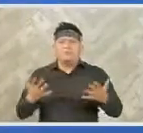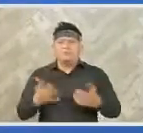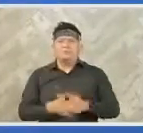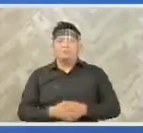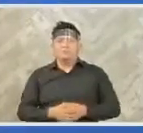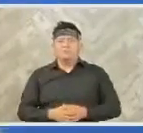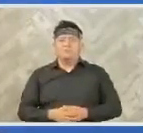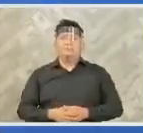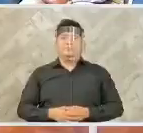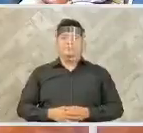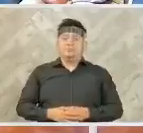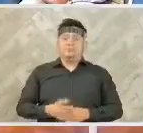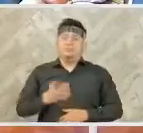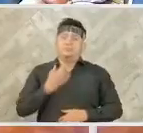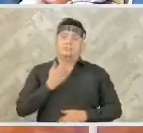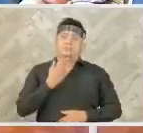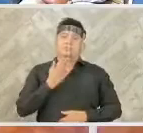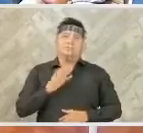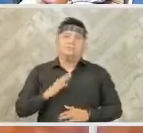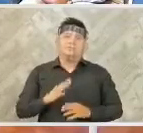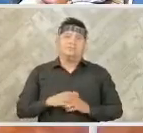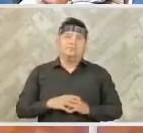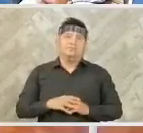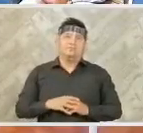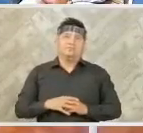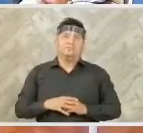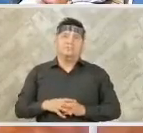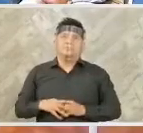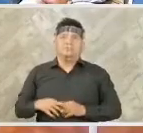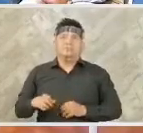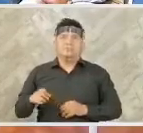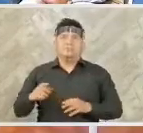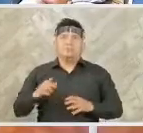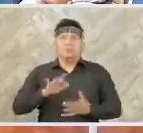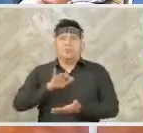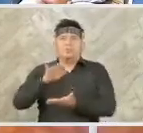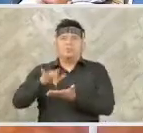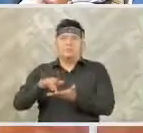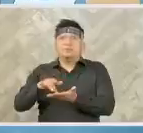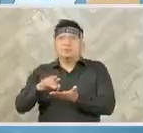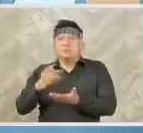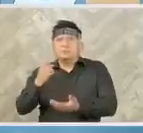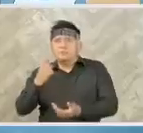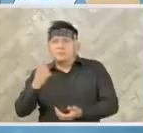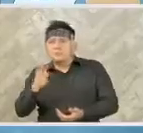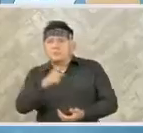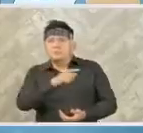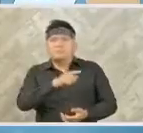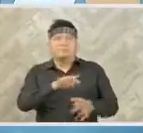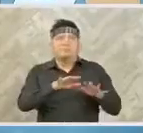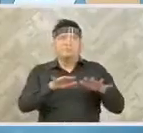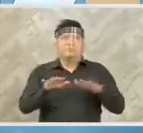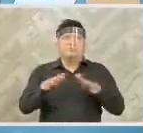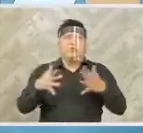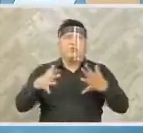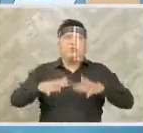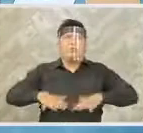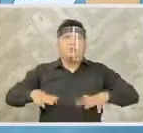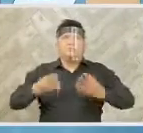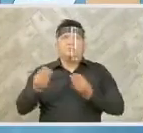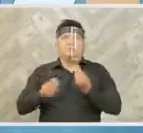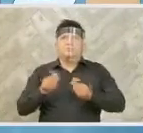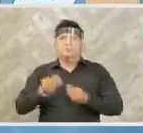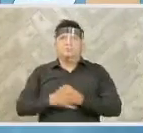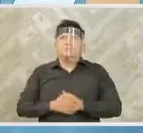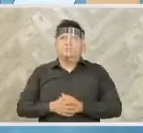¿qué ocurre? Después de una visita a un territorio de alta complejidad, ¿qué hace la administración municipal? Bueno, existe el proceso de identificación como